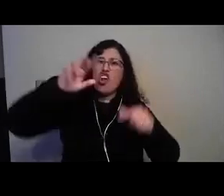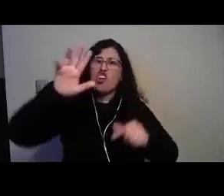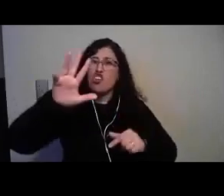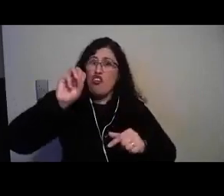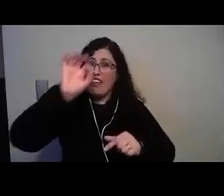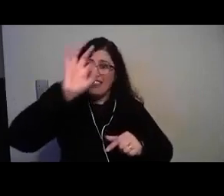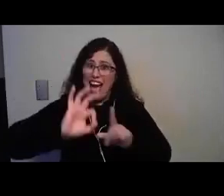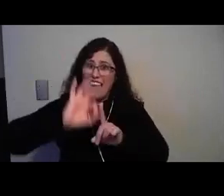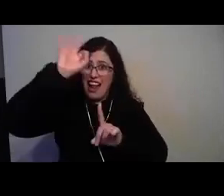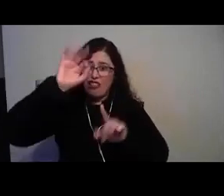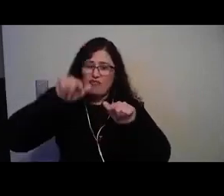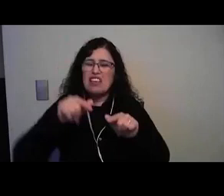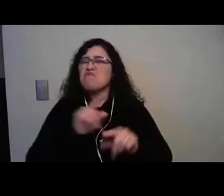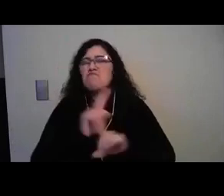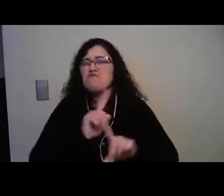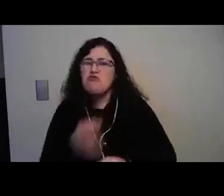¿ok?